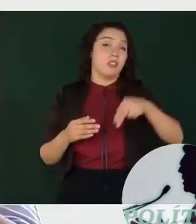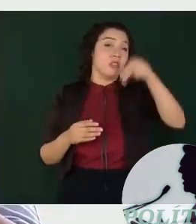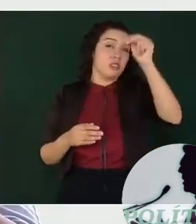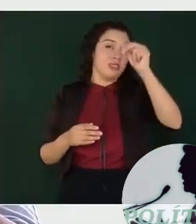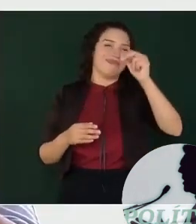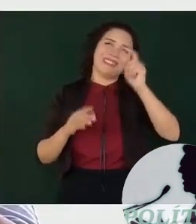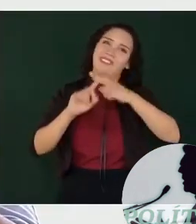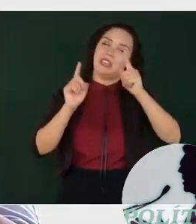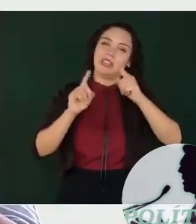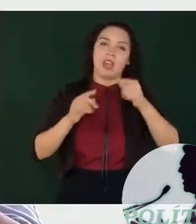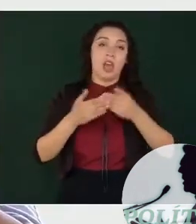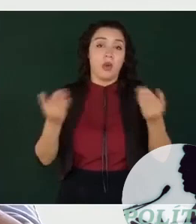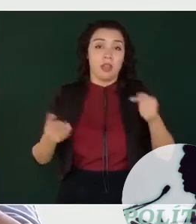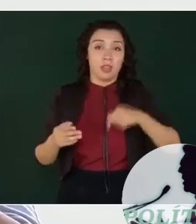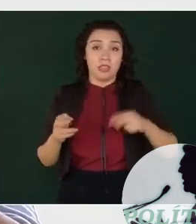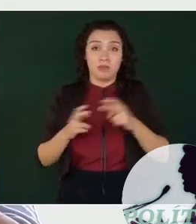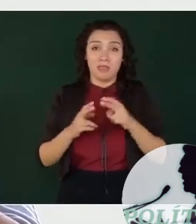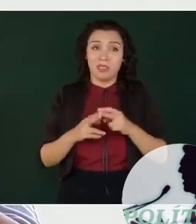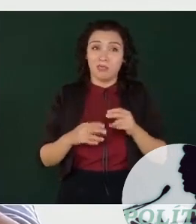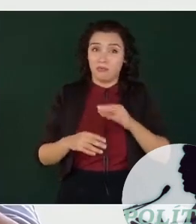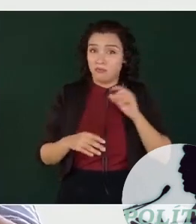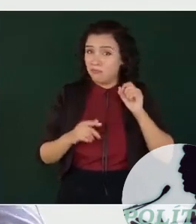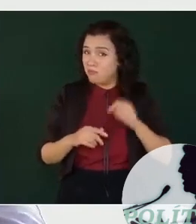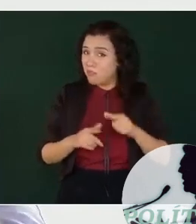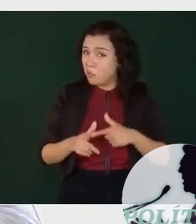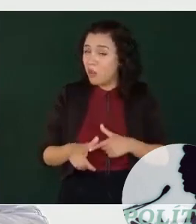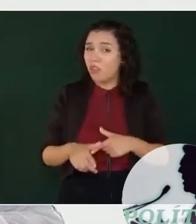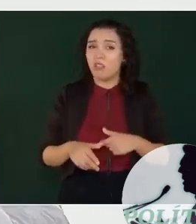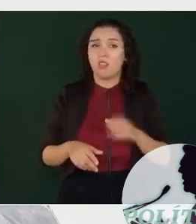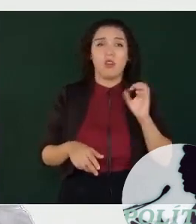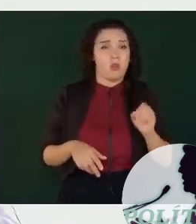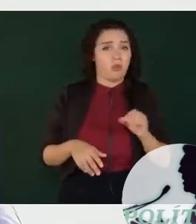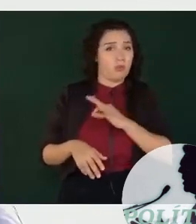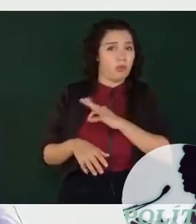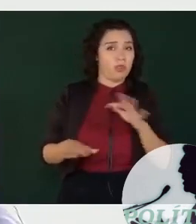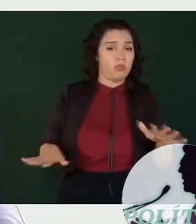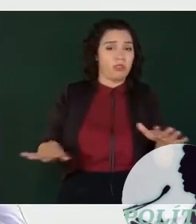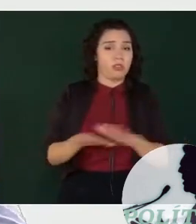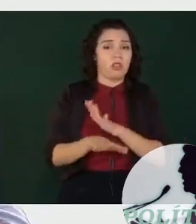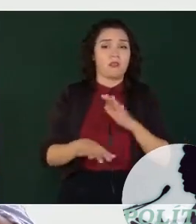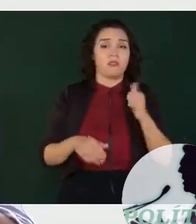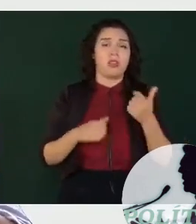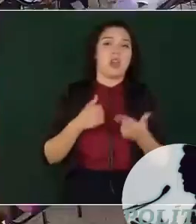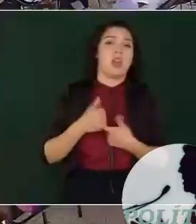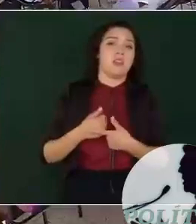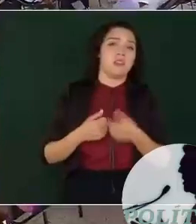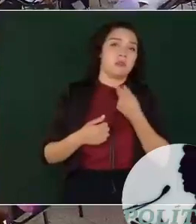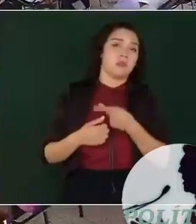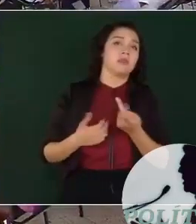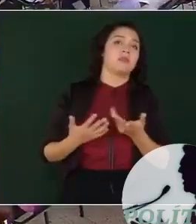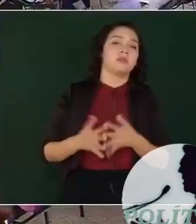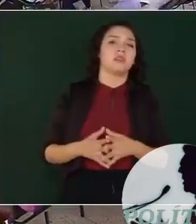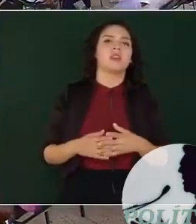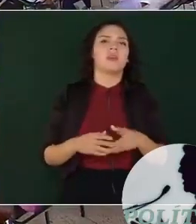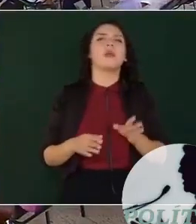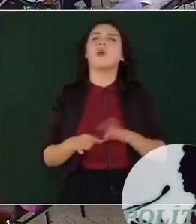las cosas como están hasta hoy o habrá algún ajuste en particular en esta región, presidente? ¿En qué